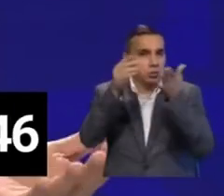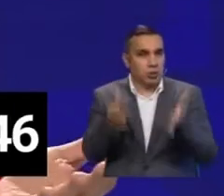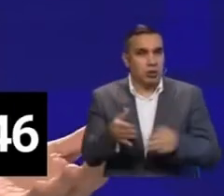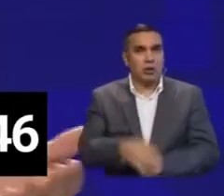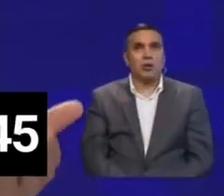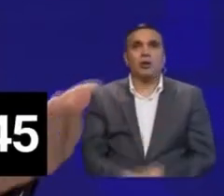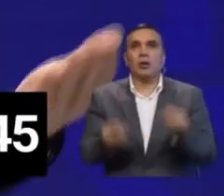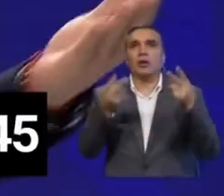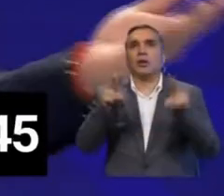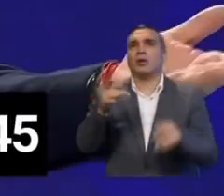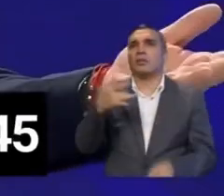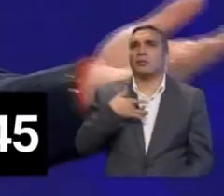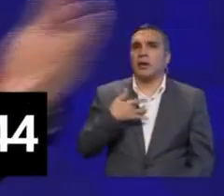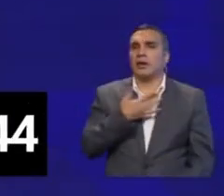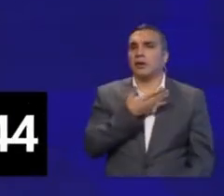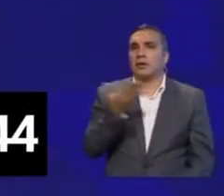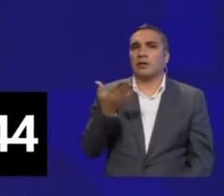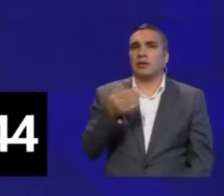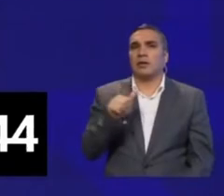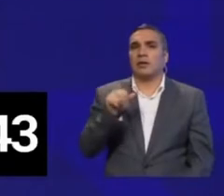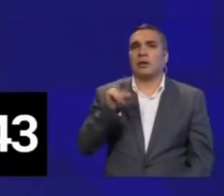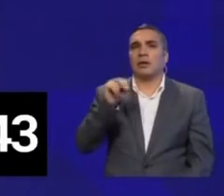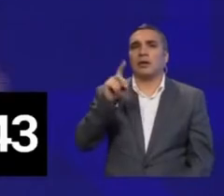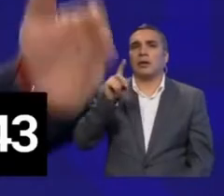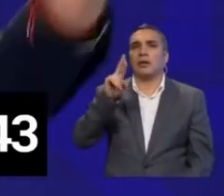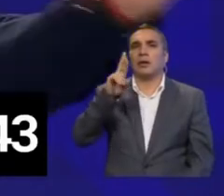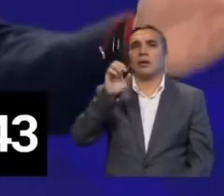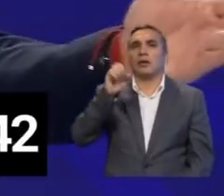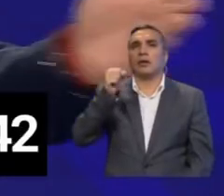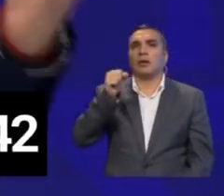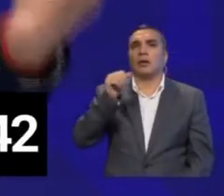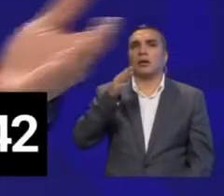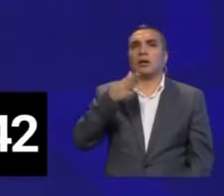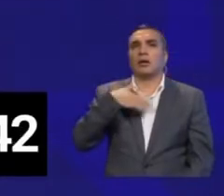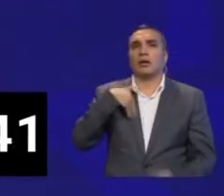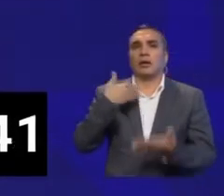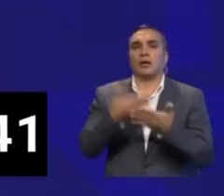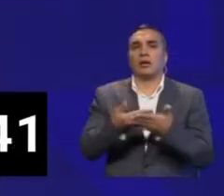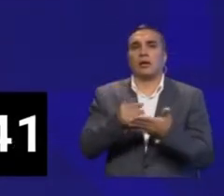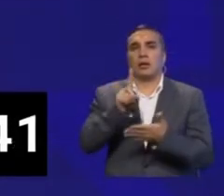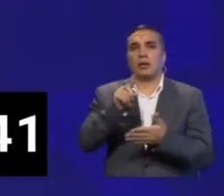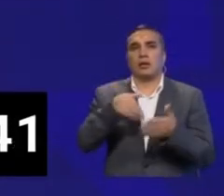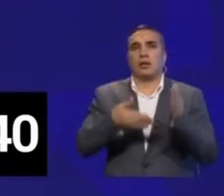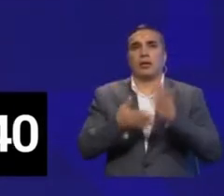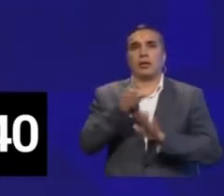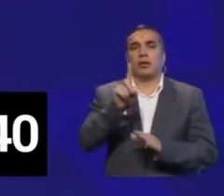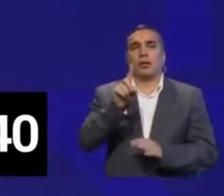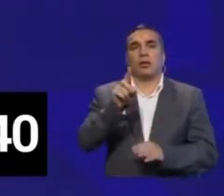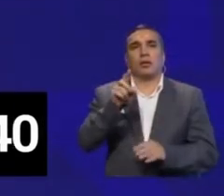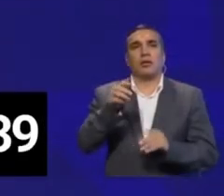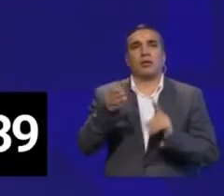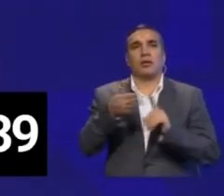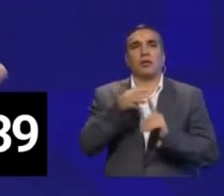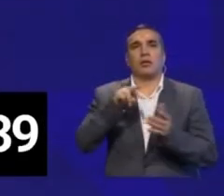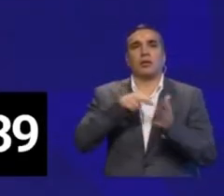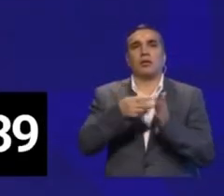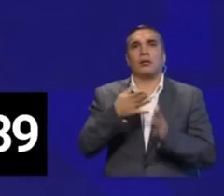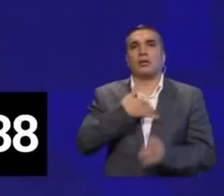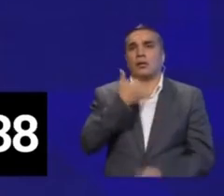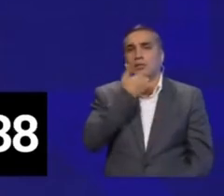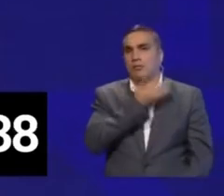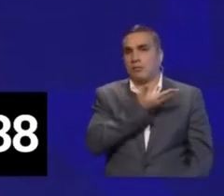Lamento, Andrés, que estés con una lámina que envíe directamente a tu página. Me parece que eso es desleal. Hay